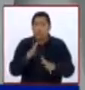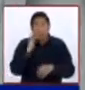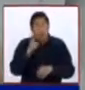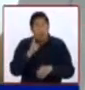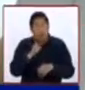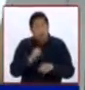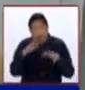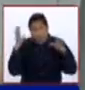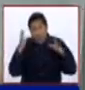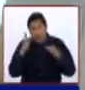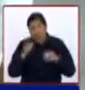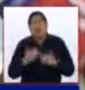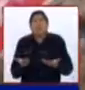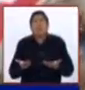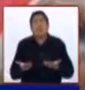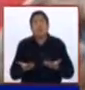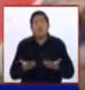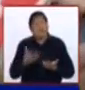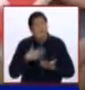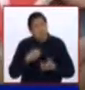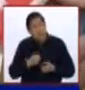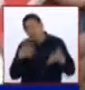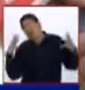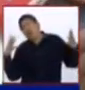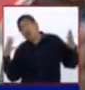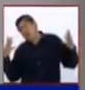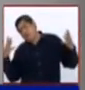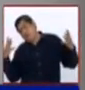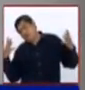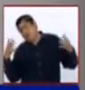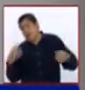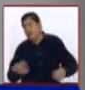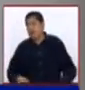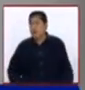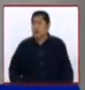¿Usted se soltó? ¿Él le soltó? ¿Cómo pasó? No, yo me he soltado.